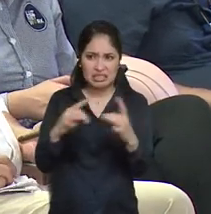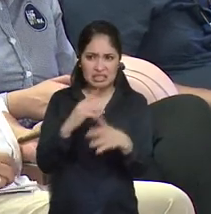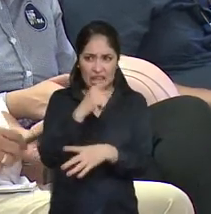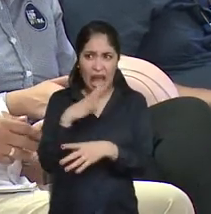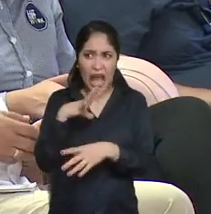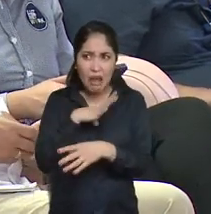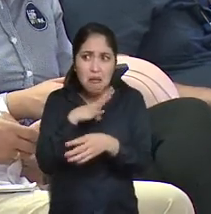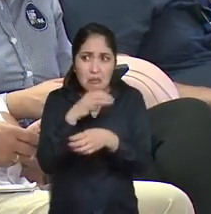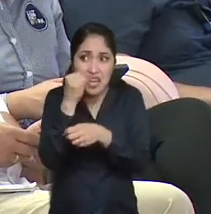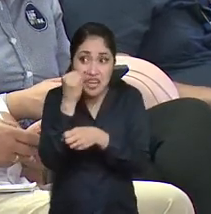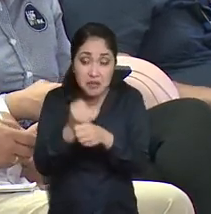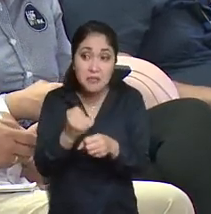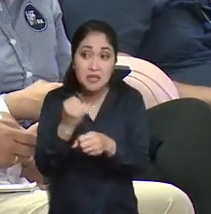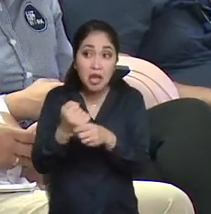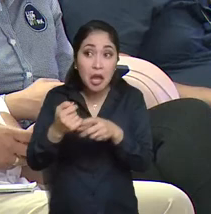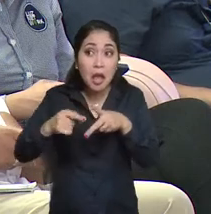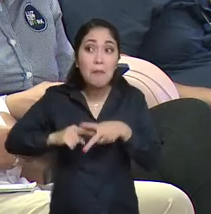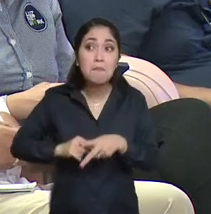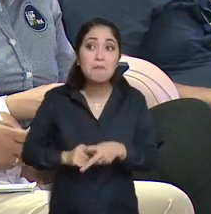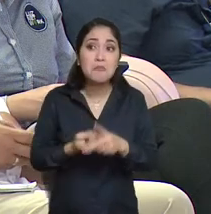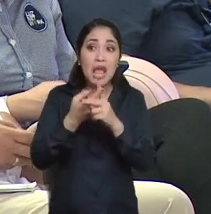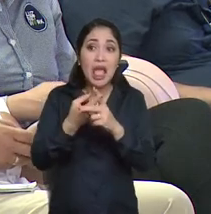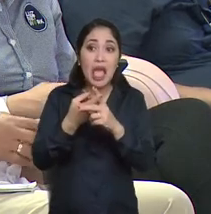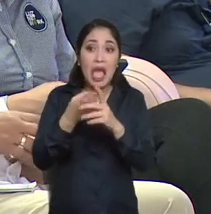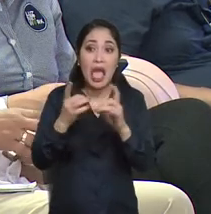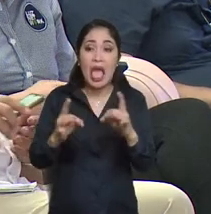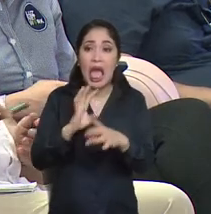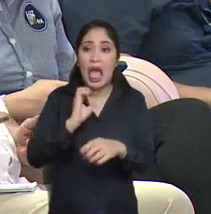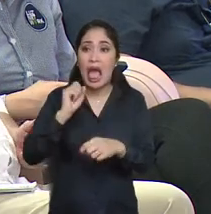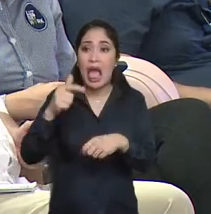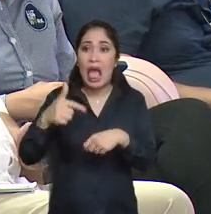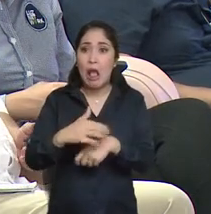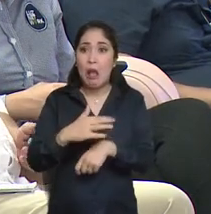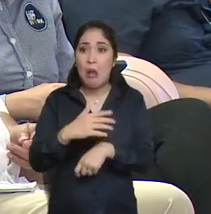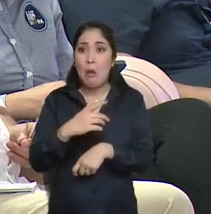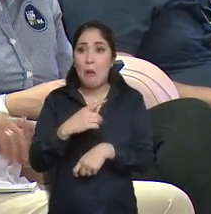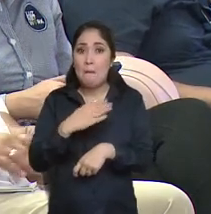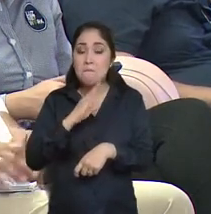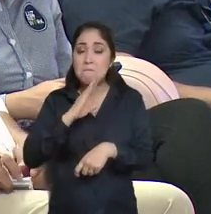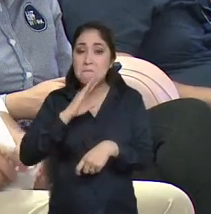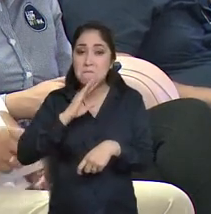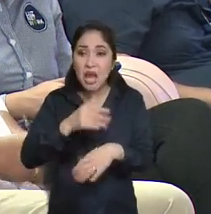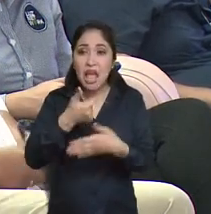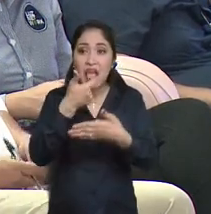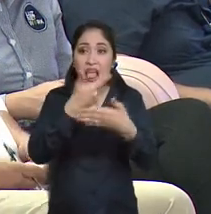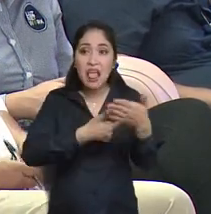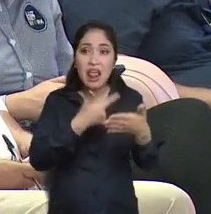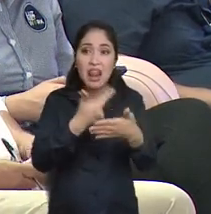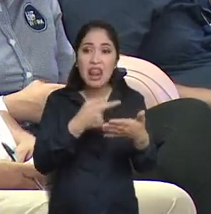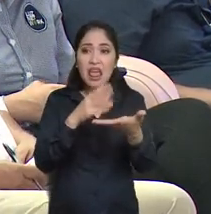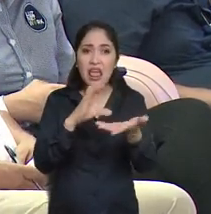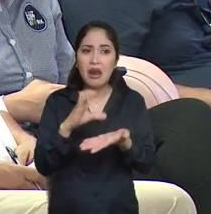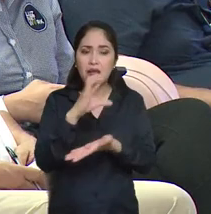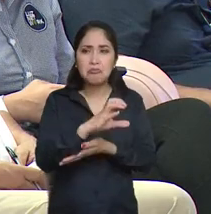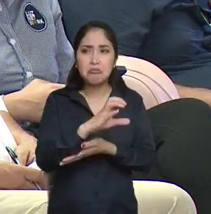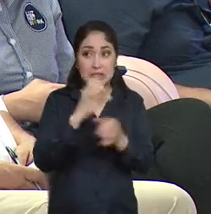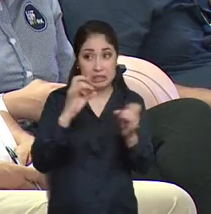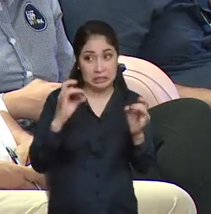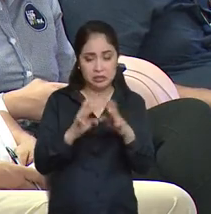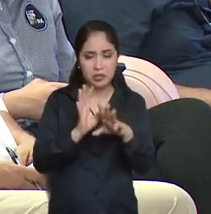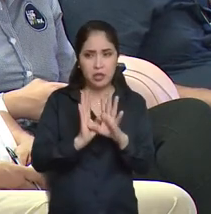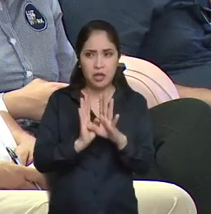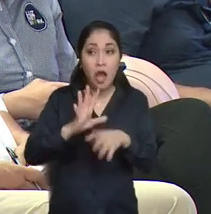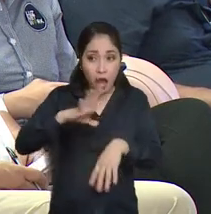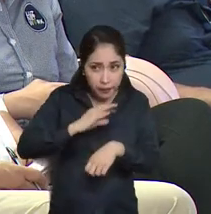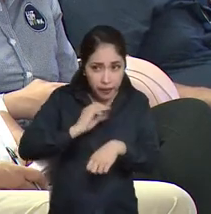hallara algunas irregularidades, pues quisiera saber si se impondrían las sanciones correspondientes sobre este